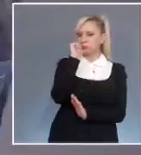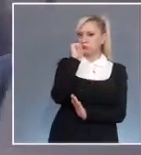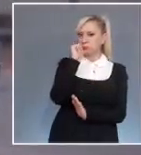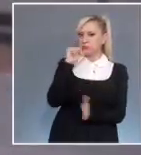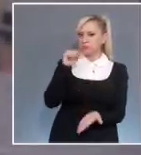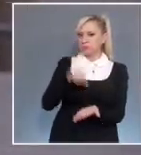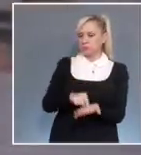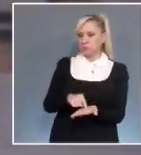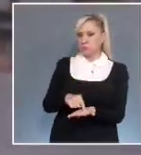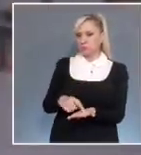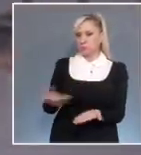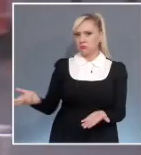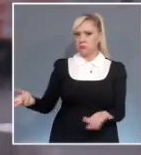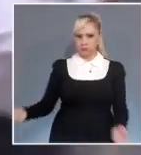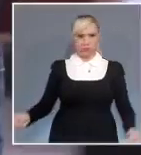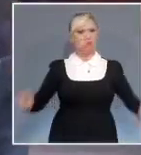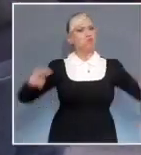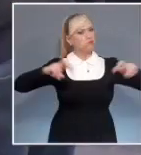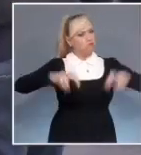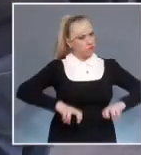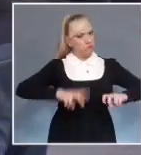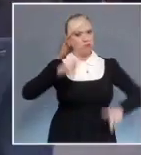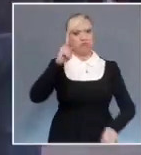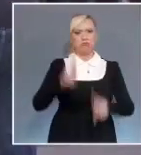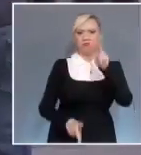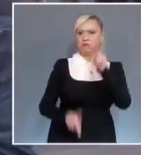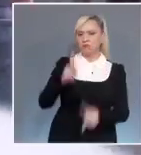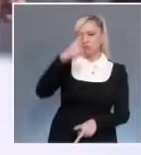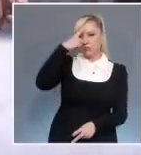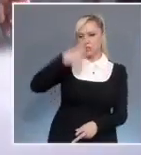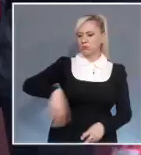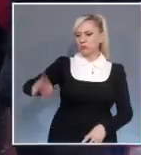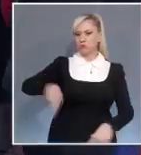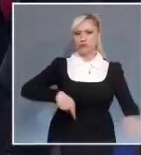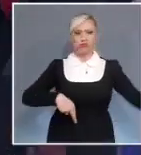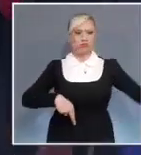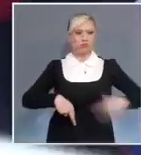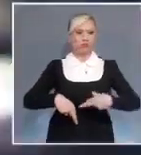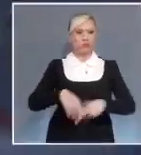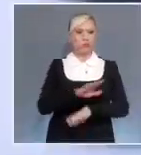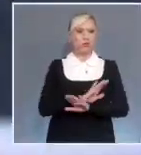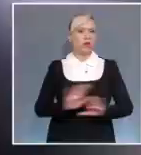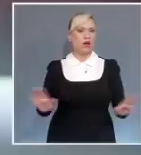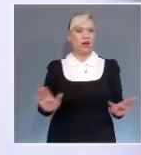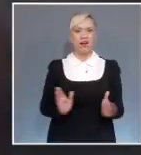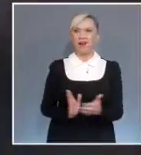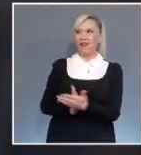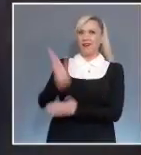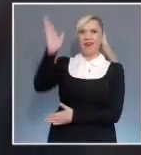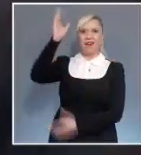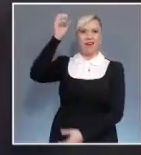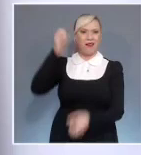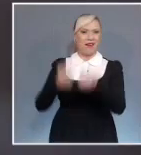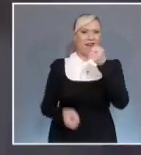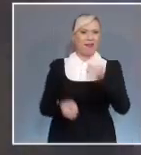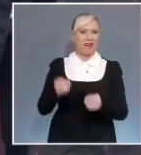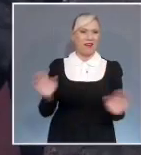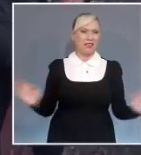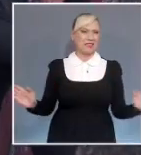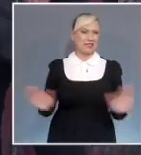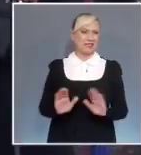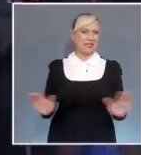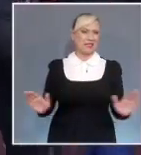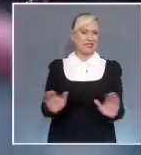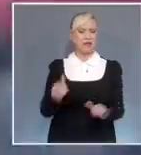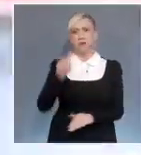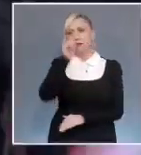a la vía judicial. En consecuencia, antes de acudir a un tribunal para reclamar la pensión por vejez o los fondos